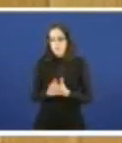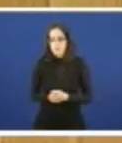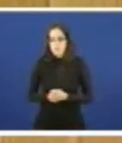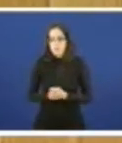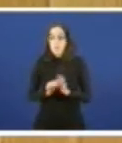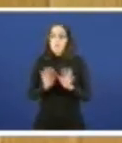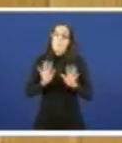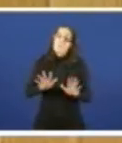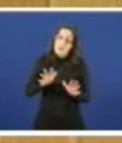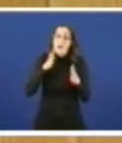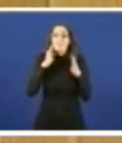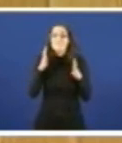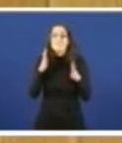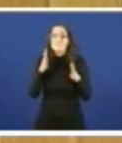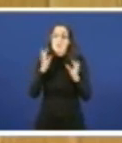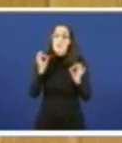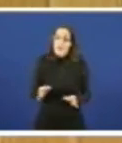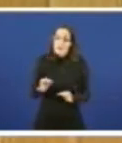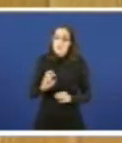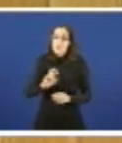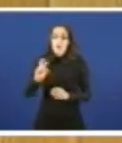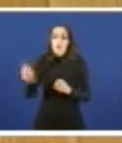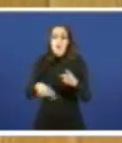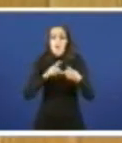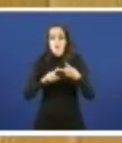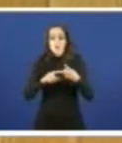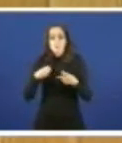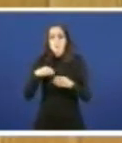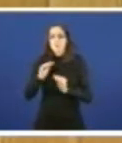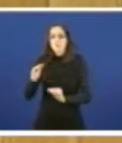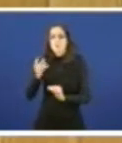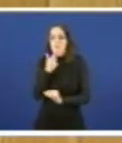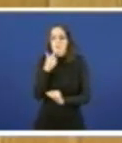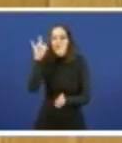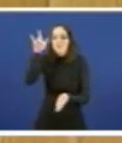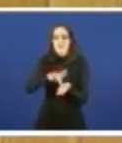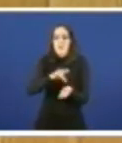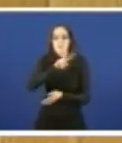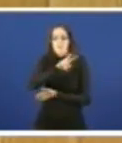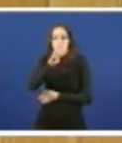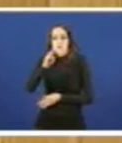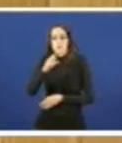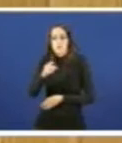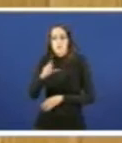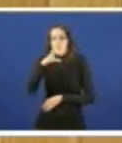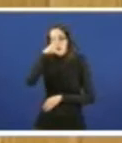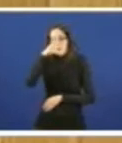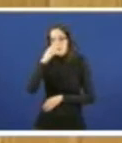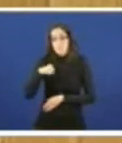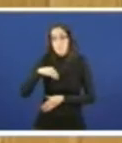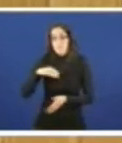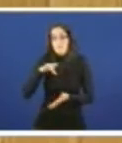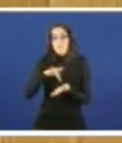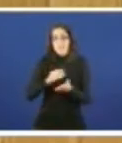estamos, en cambio, de acordo coa outra pretensión de que o día 24 de febreiro, data de nacemento